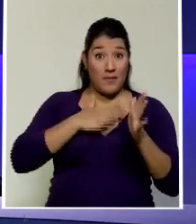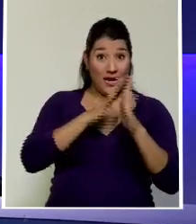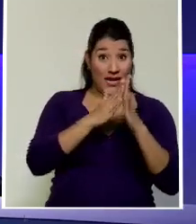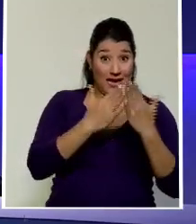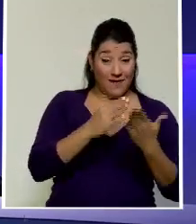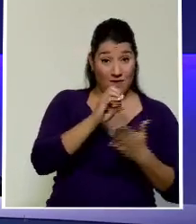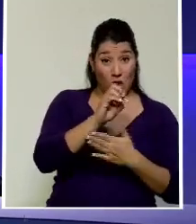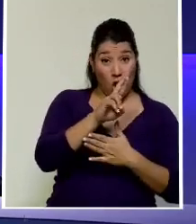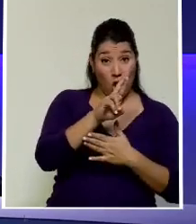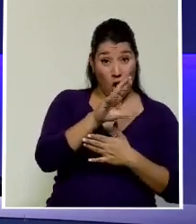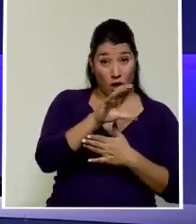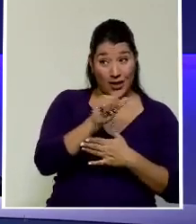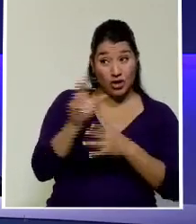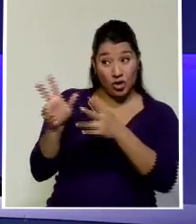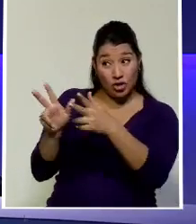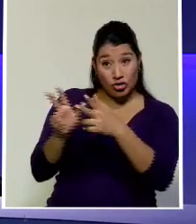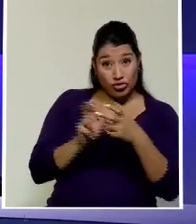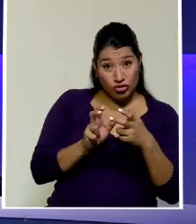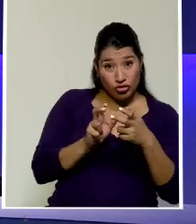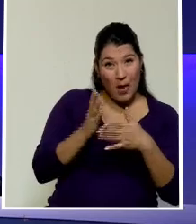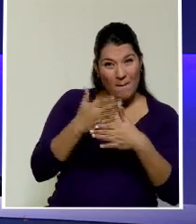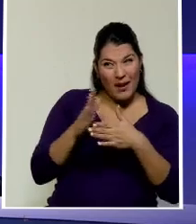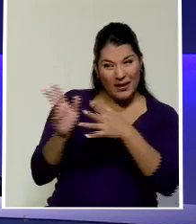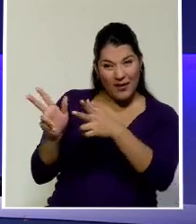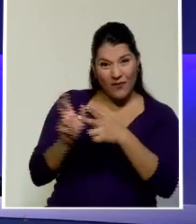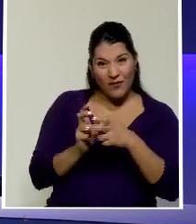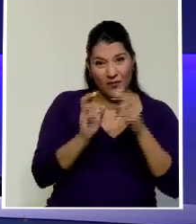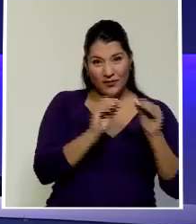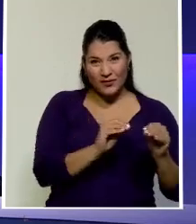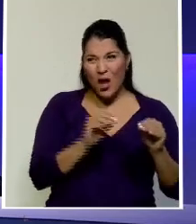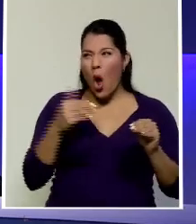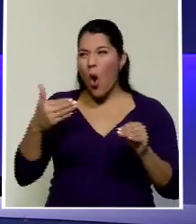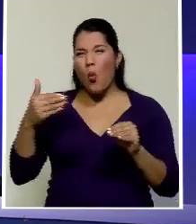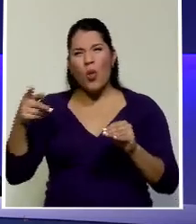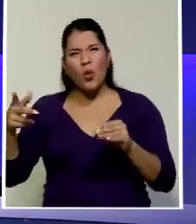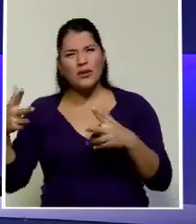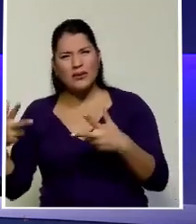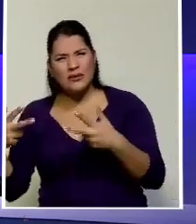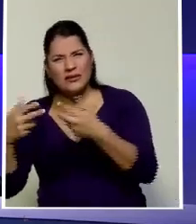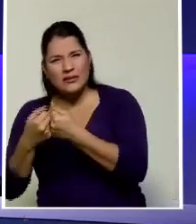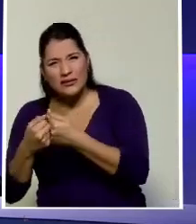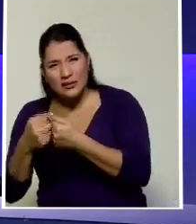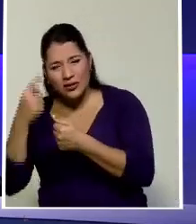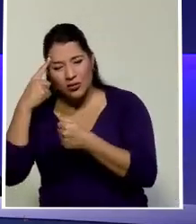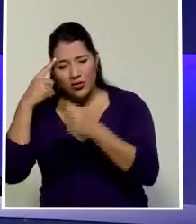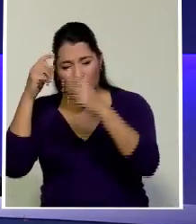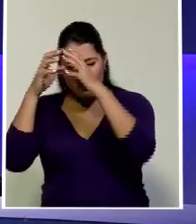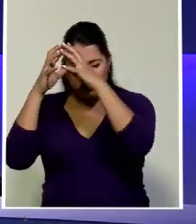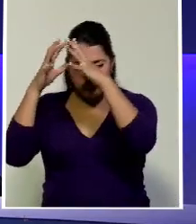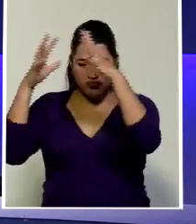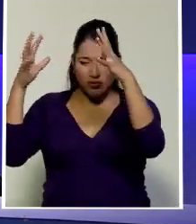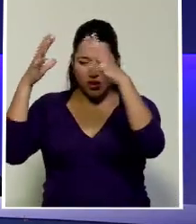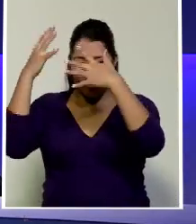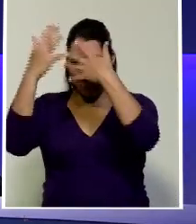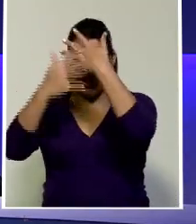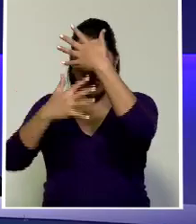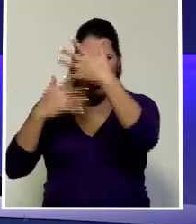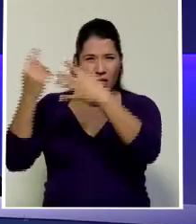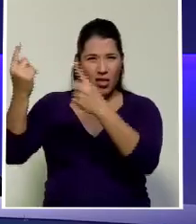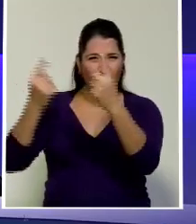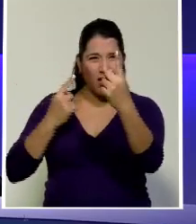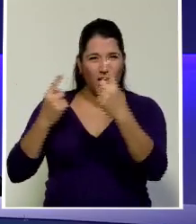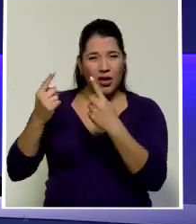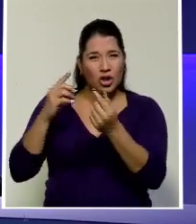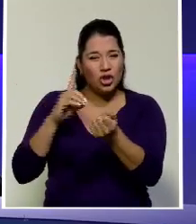es un territorio de la alucinación, de cuando ella tiene un accidente y está como alucinando con el personal médico y demás. O sea, es un territorio